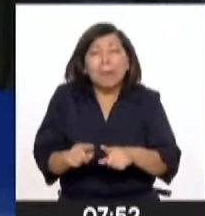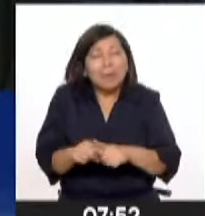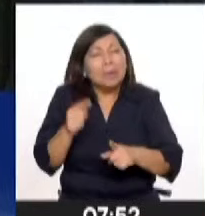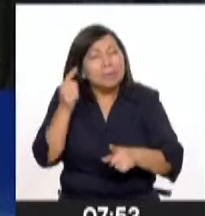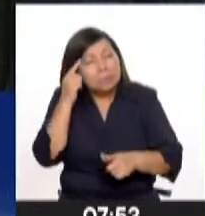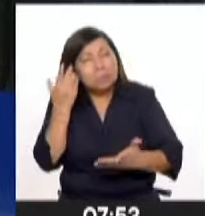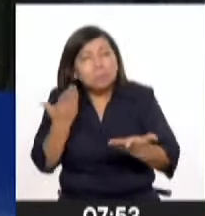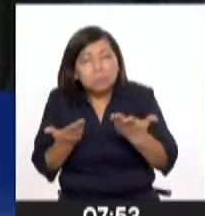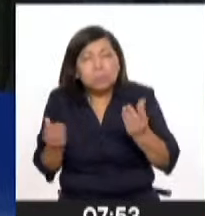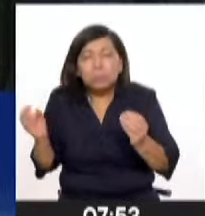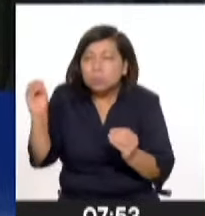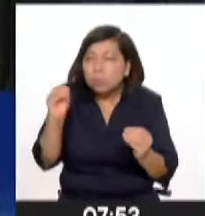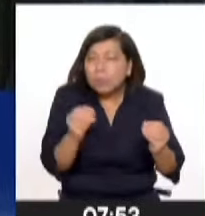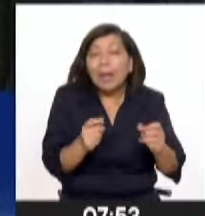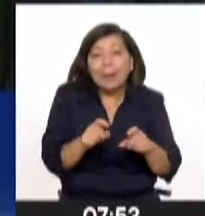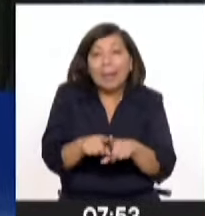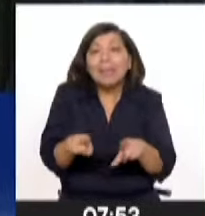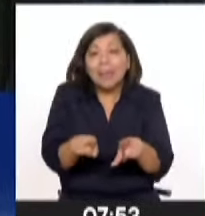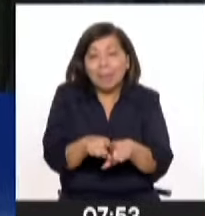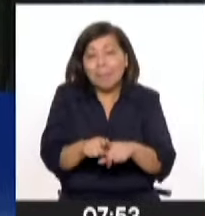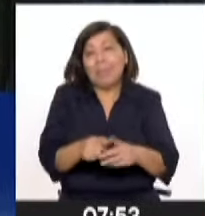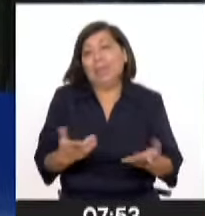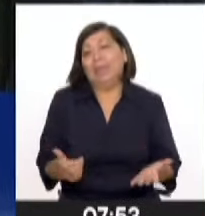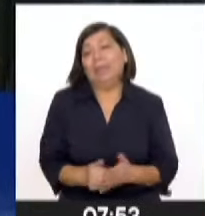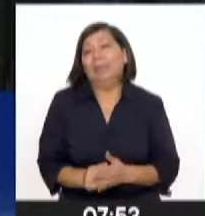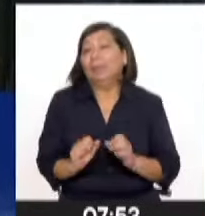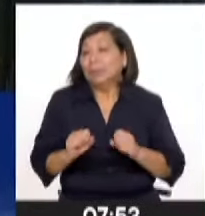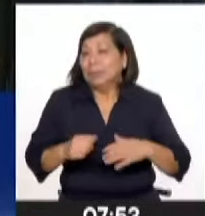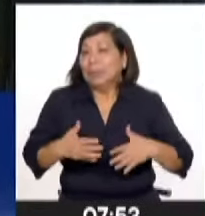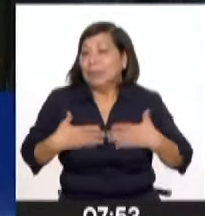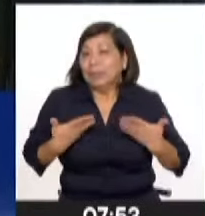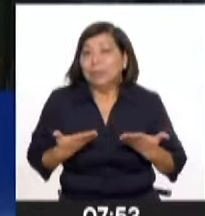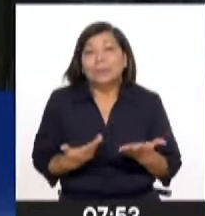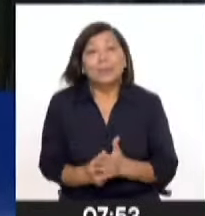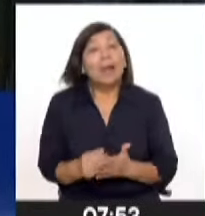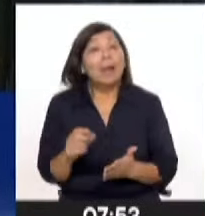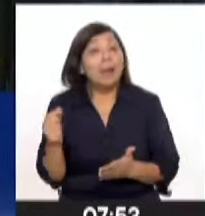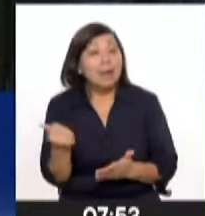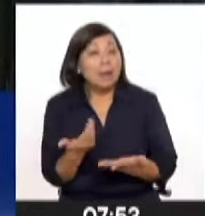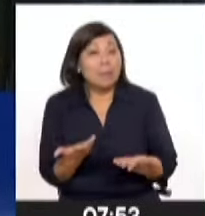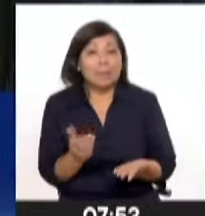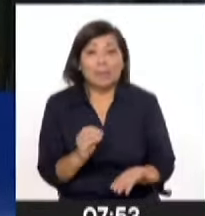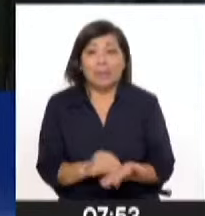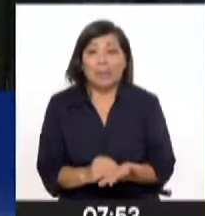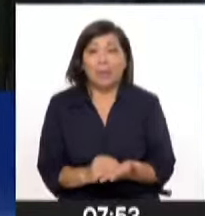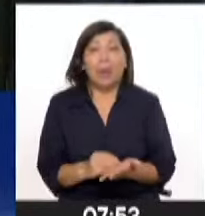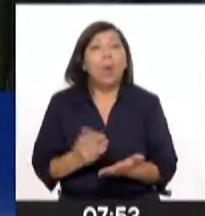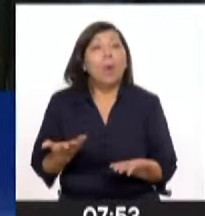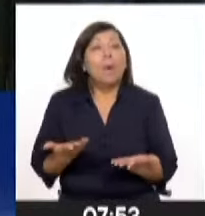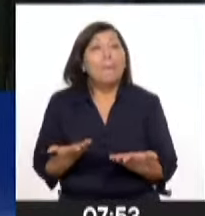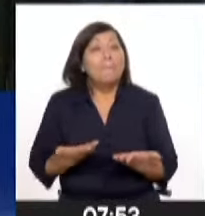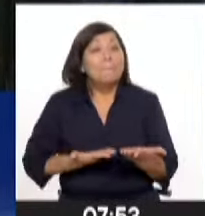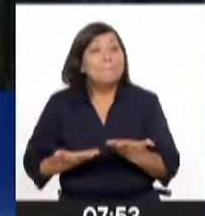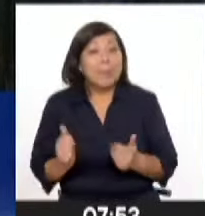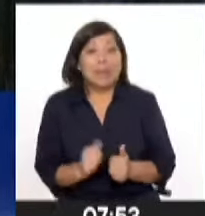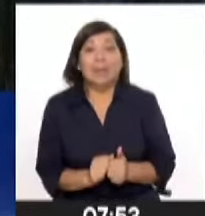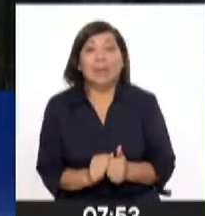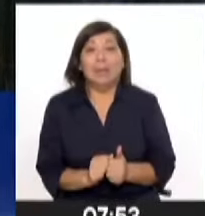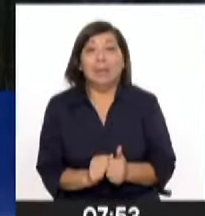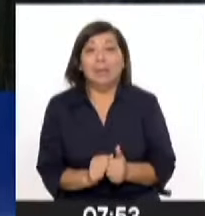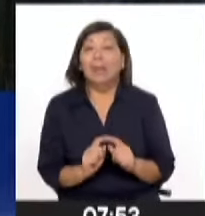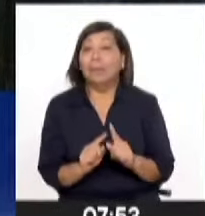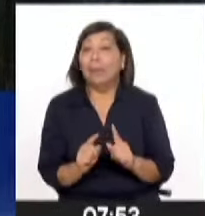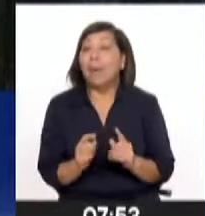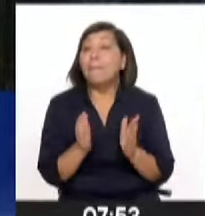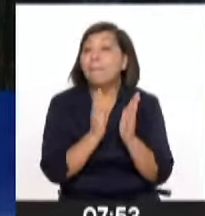Estamos haciendo una propuesta que también va a poder ejecutarse de manera rápida, nuevamente enmarcado en el aspecto